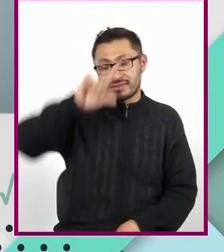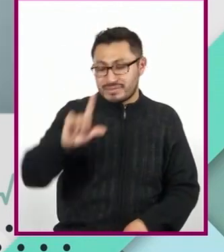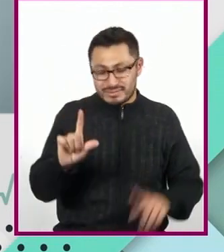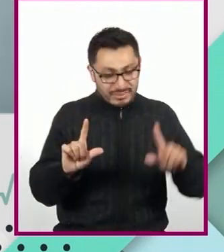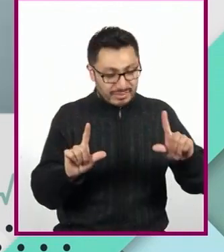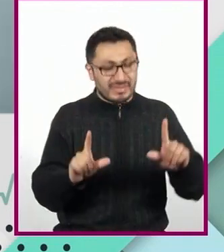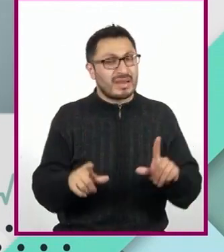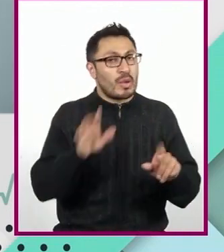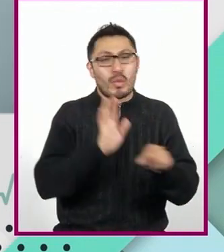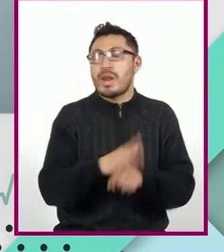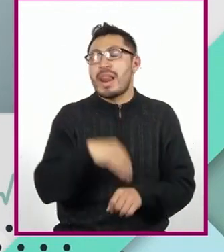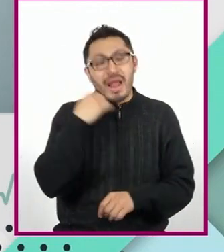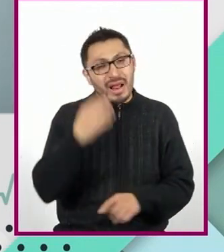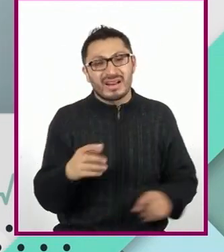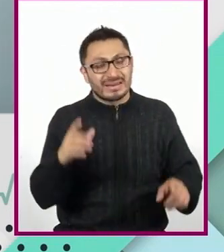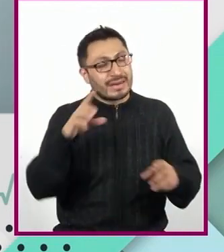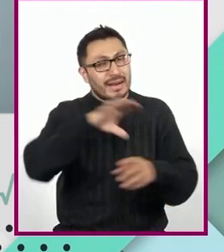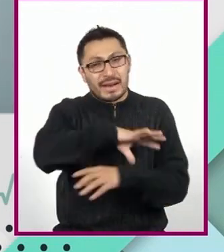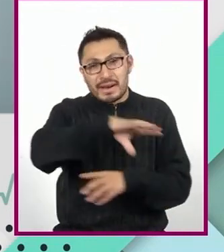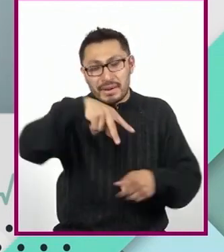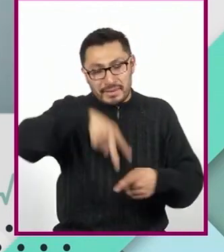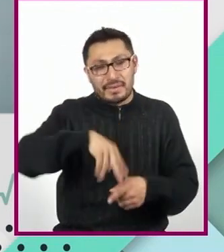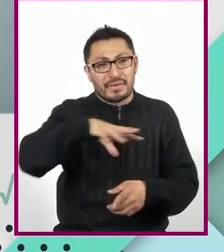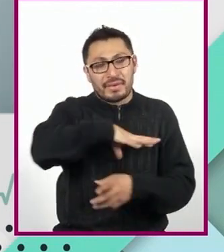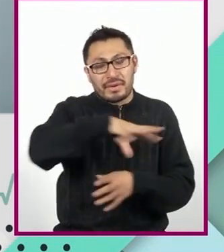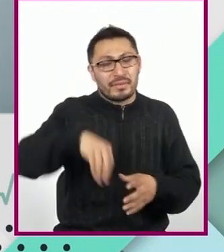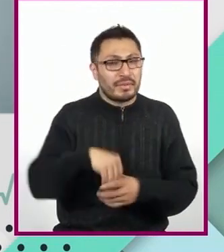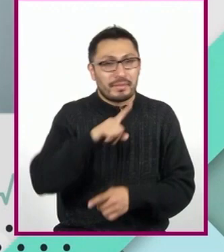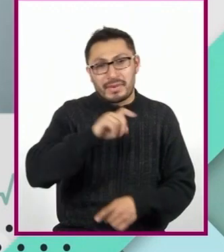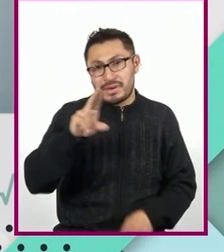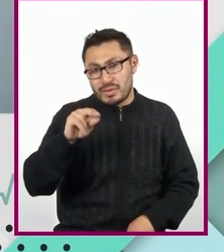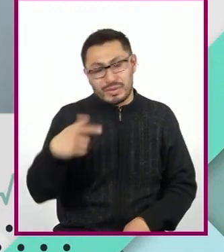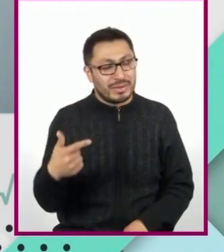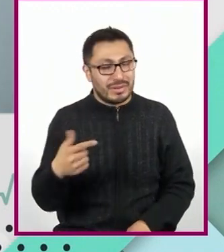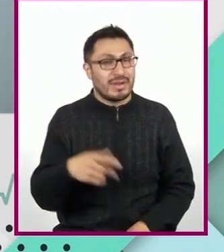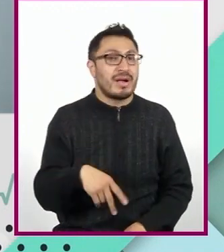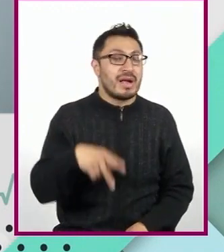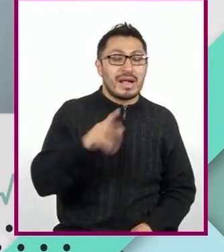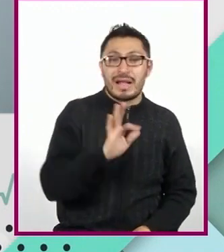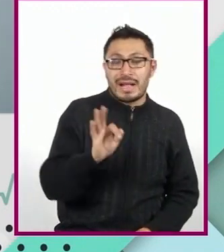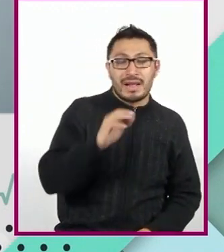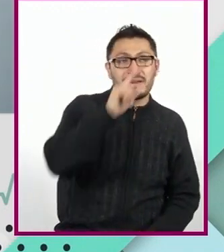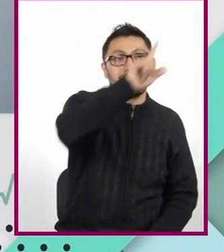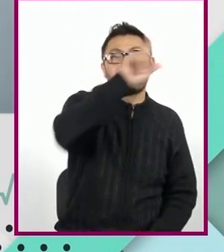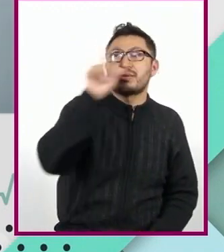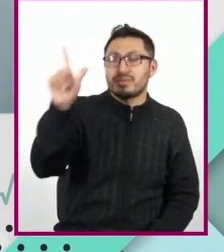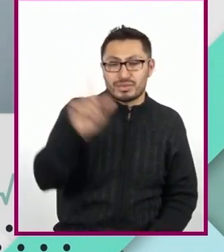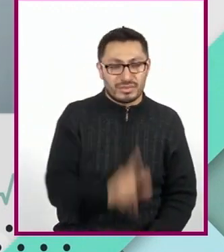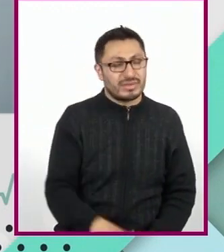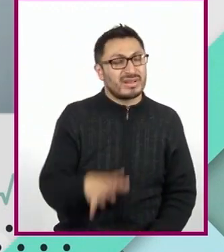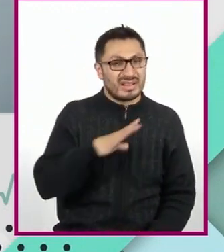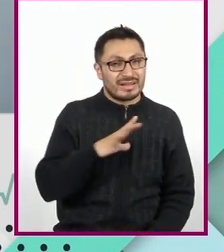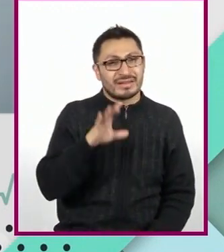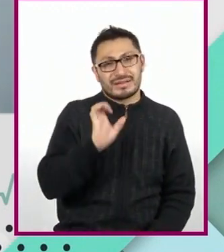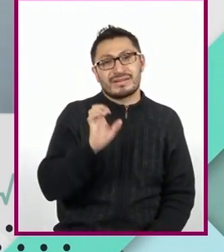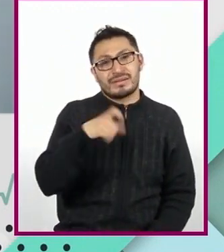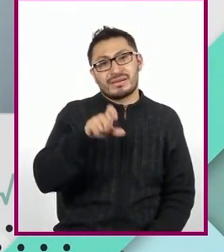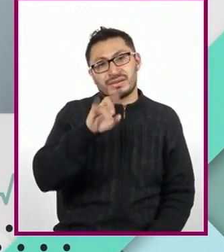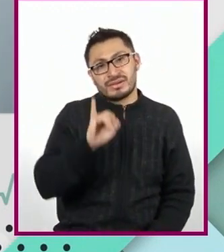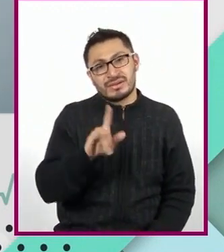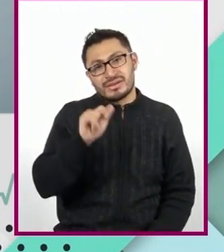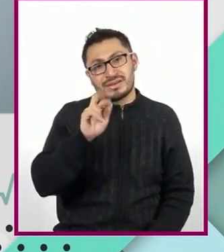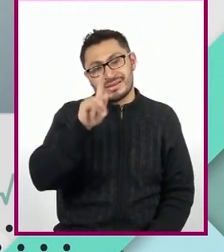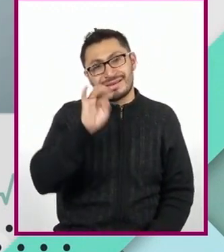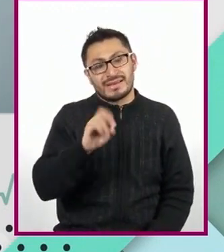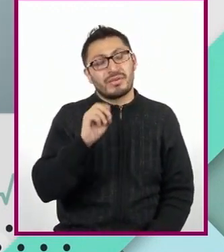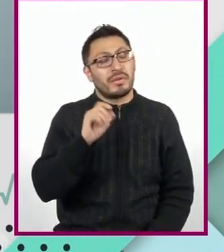de cualquier triángulo suman 180 grados. Y si los 3 lados de un triángulo equilátero miden lo mismo,